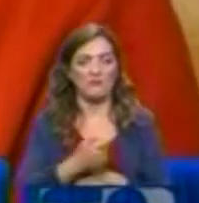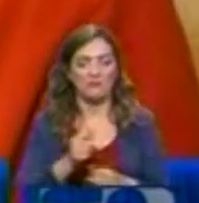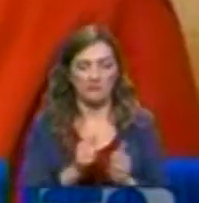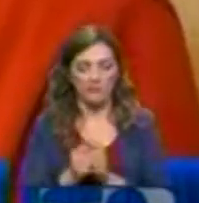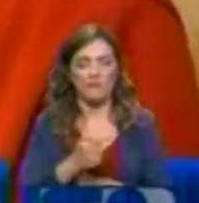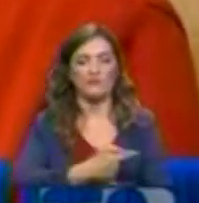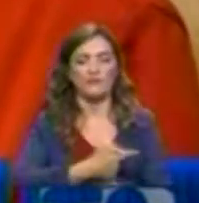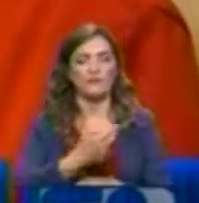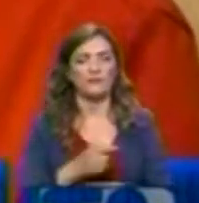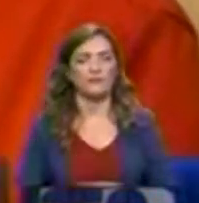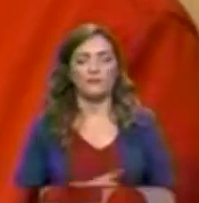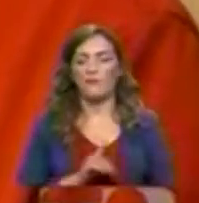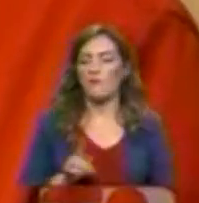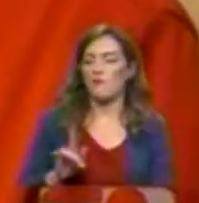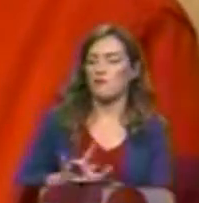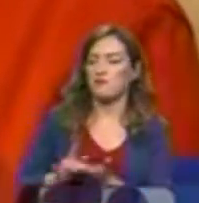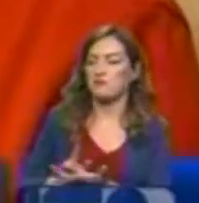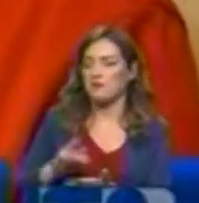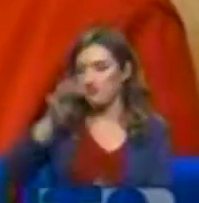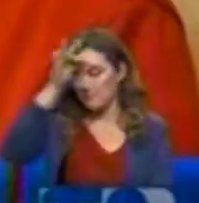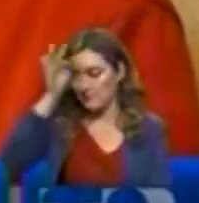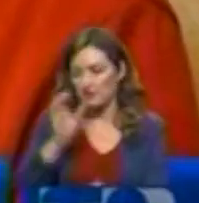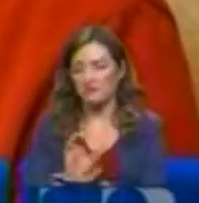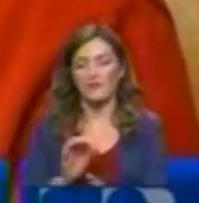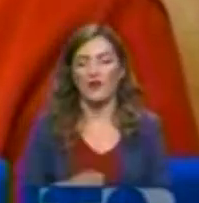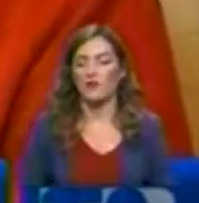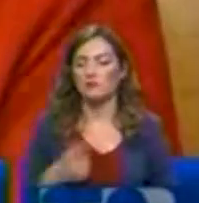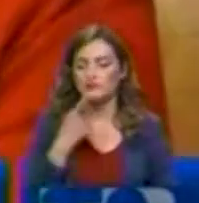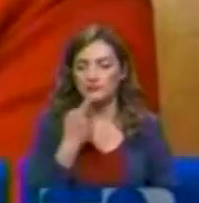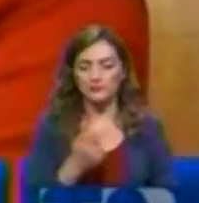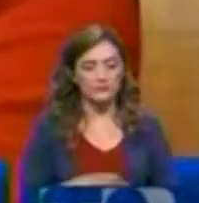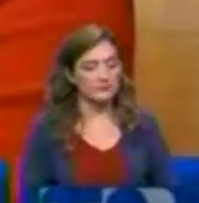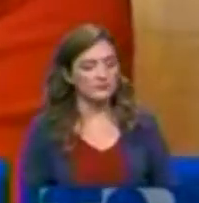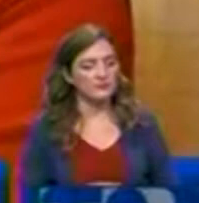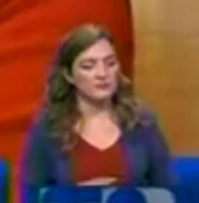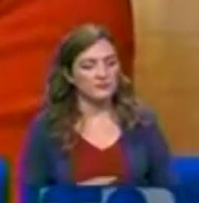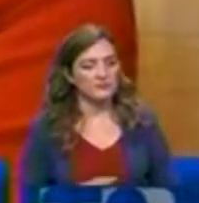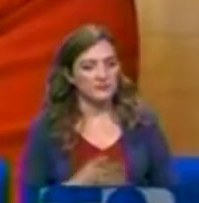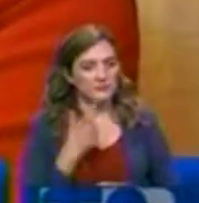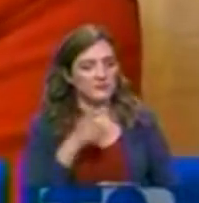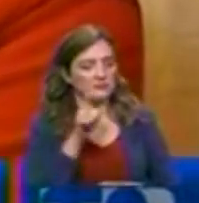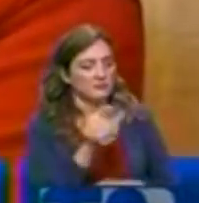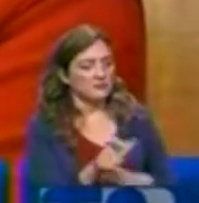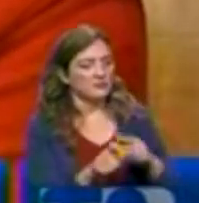a la farmacia del HCAM y nos dicen que tienen el stock y nos enseñan una caja